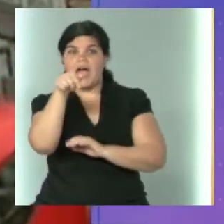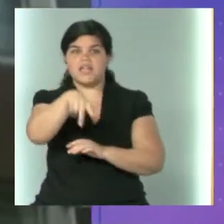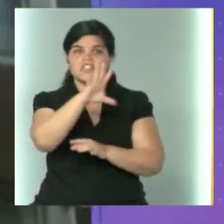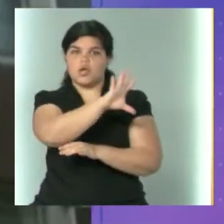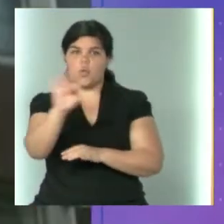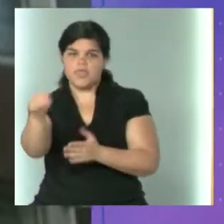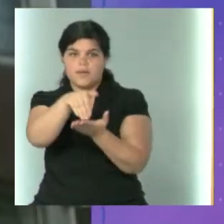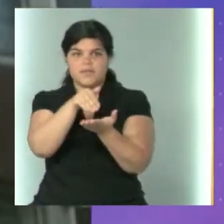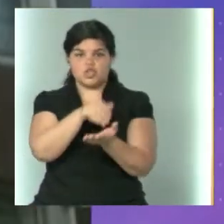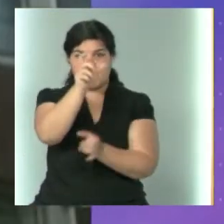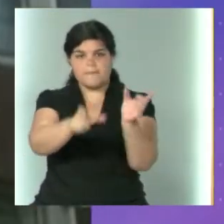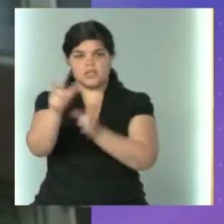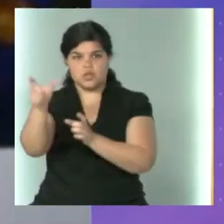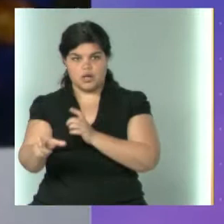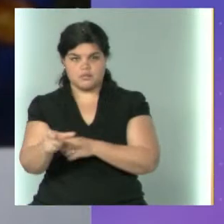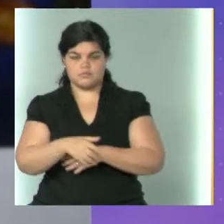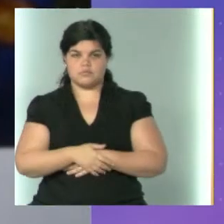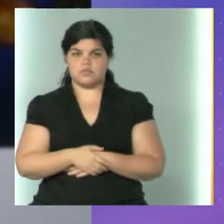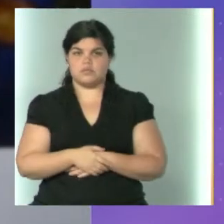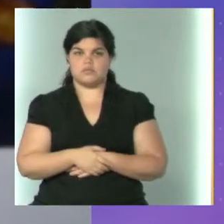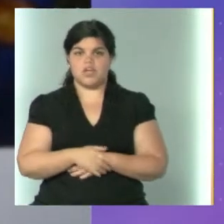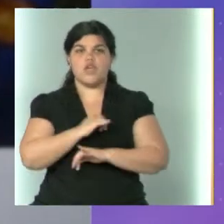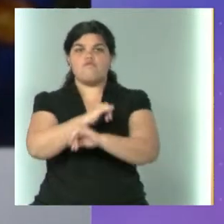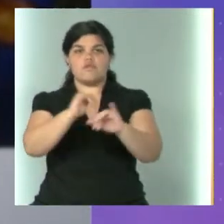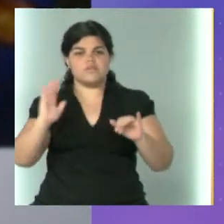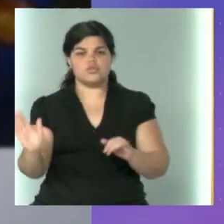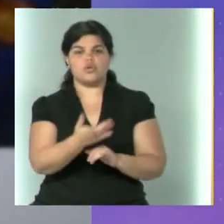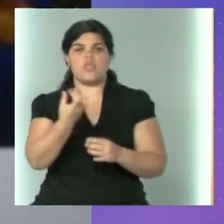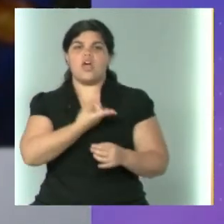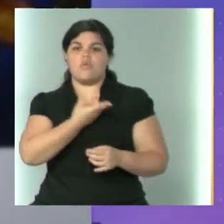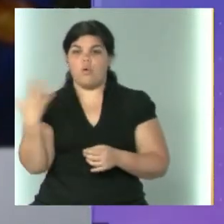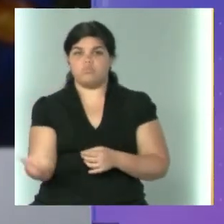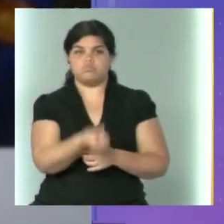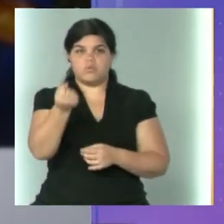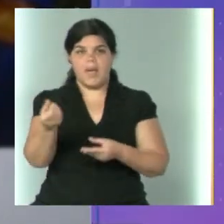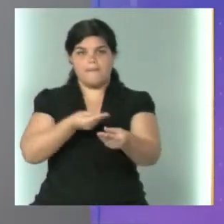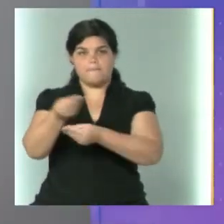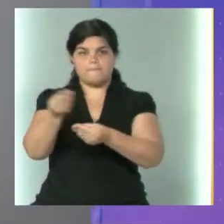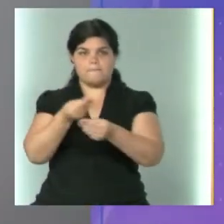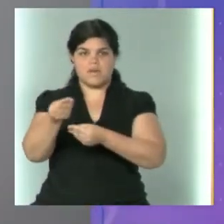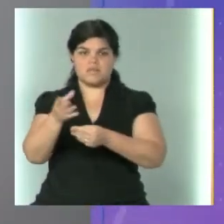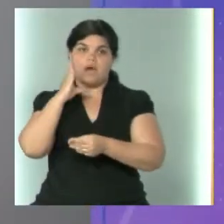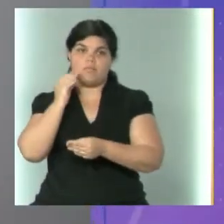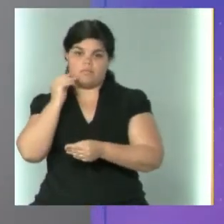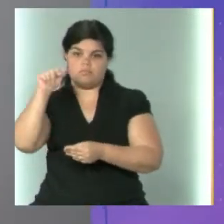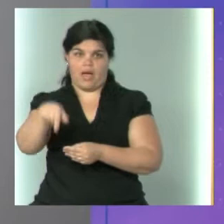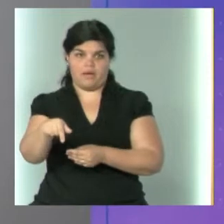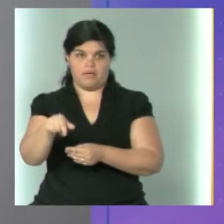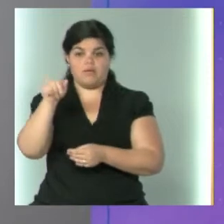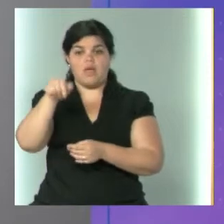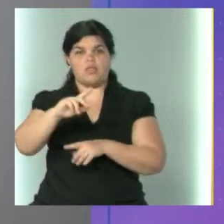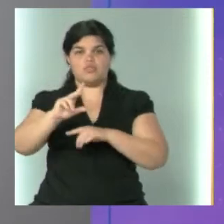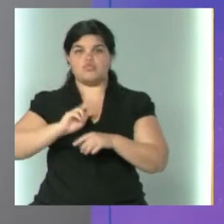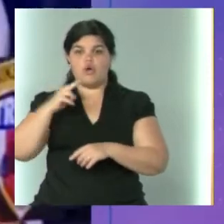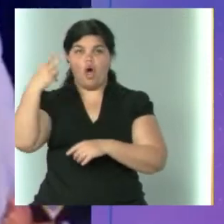millones de usuarios. Toda esa información personal la obtuvo en 2014 una empresa británica, Cambridge Analytica, que 2 años